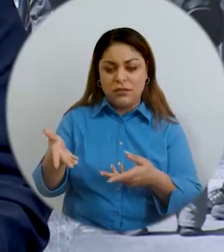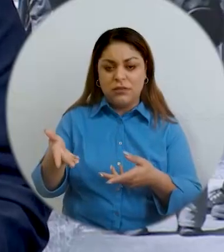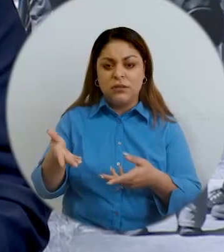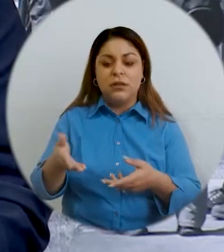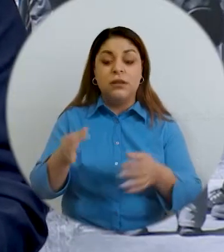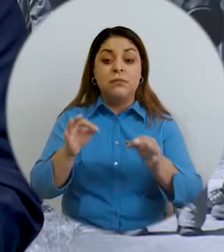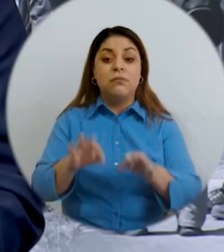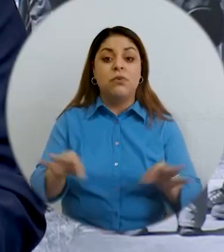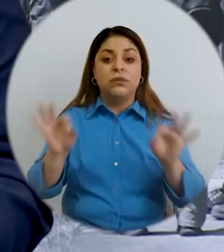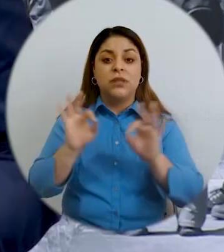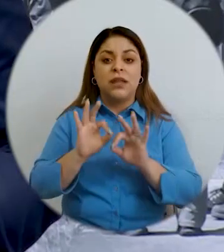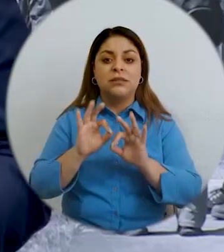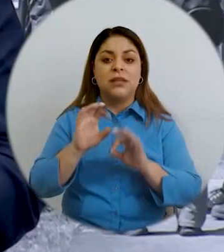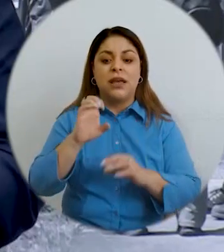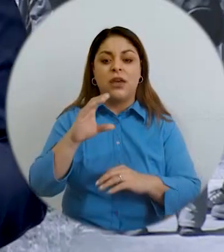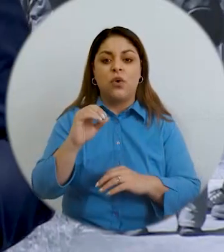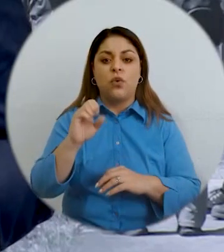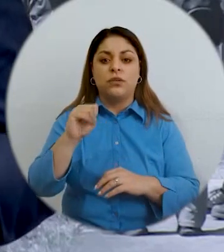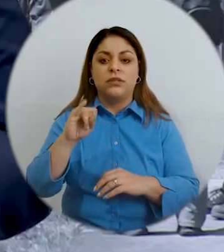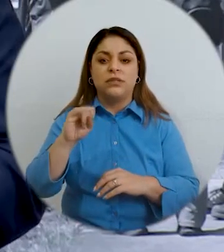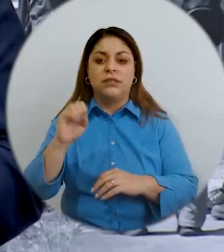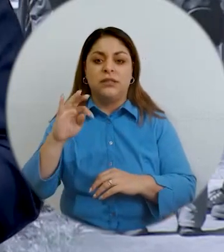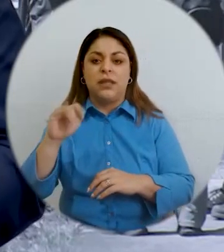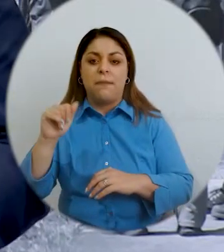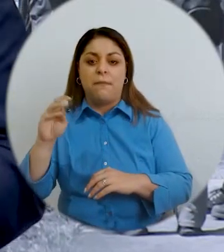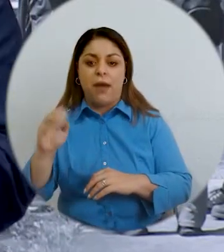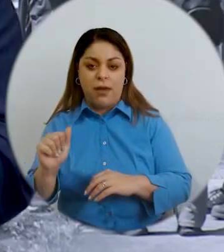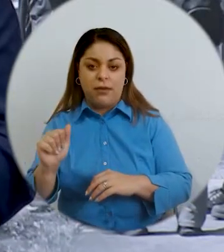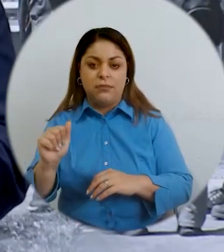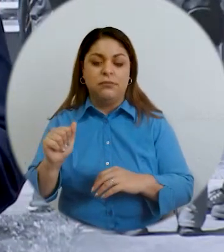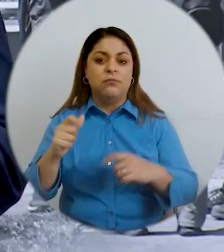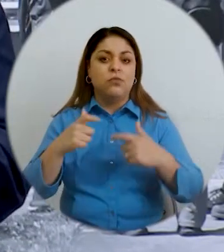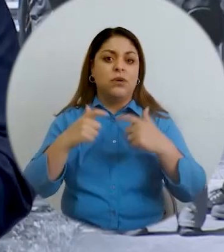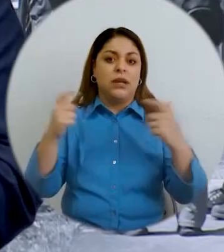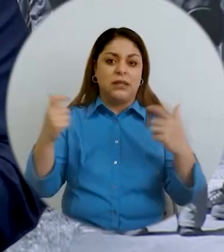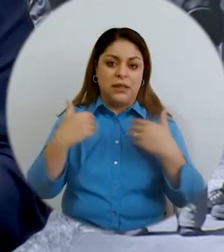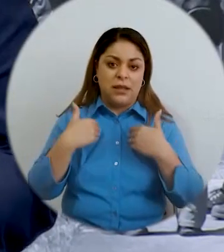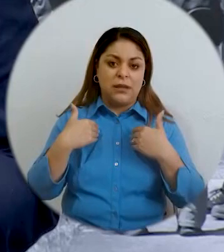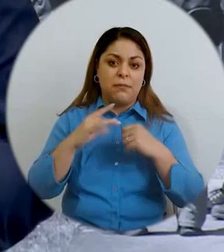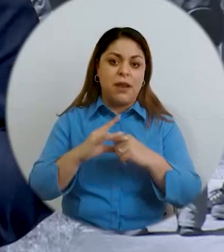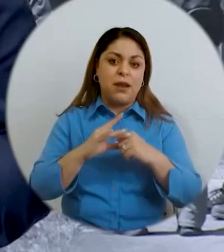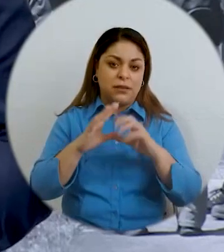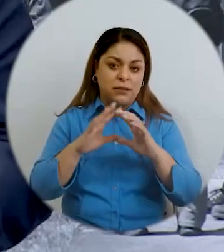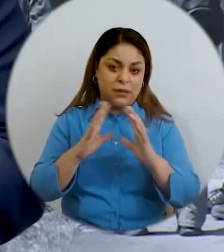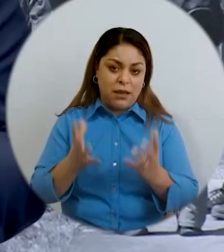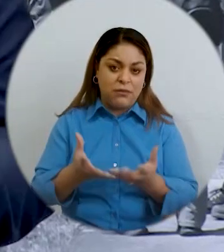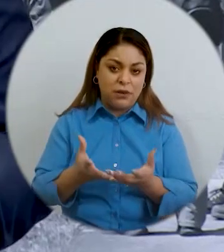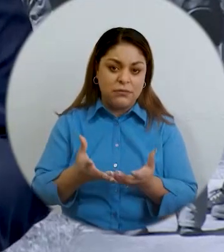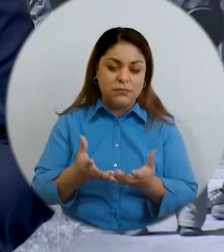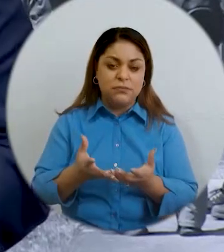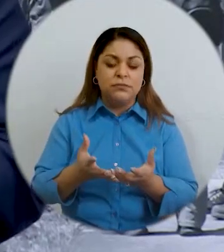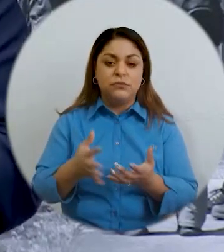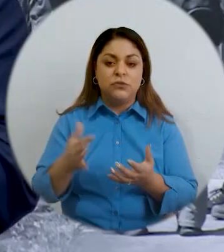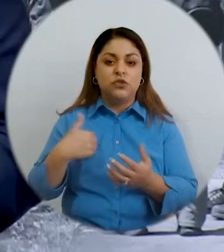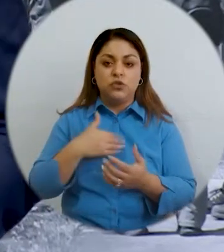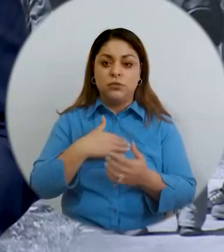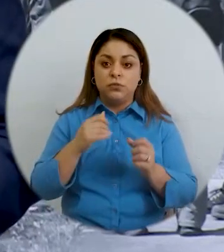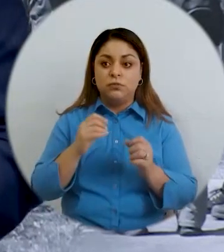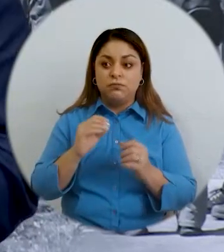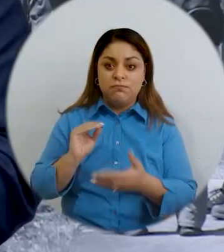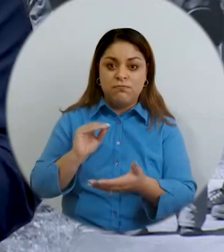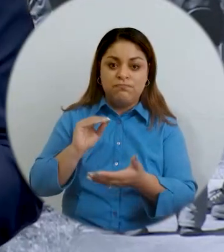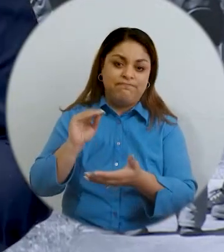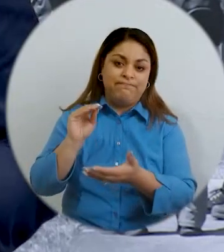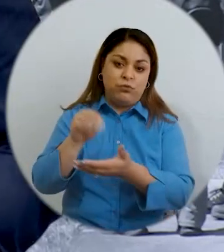importancia del ecosistema más grande que tiene nuestro planeta Tierra, que a pesar de que es nuestro ecosistema más grande, hemos puesto a